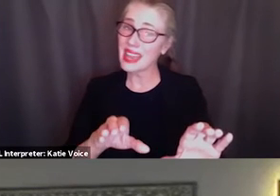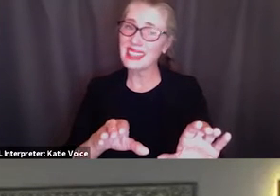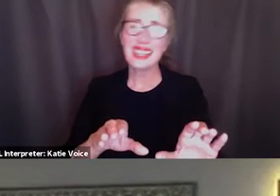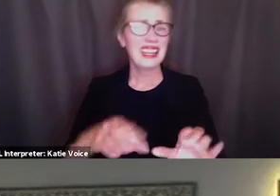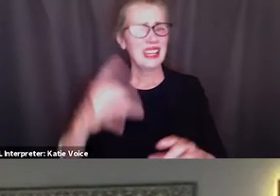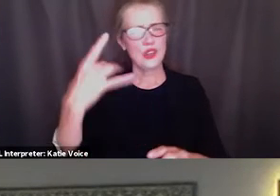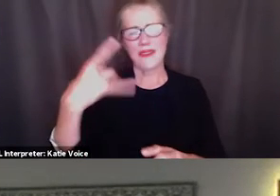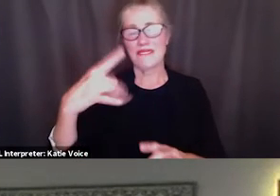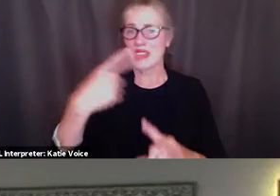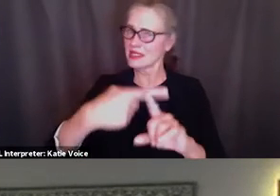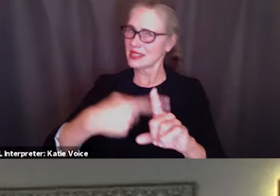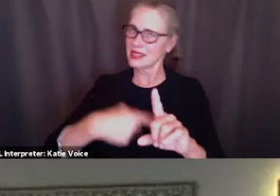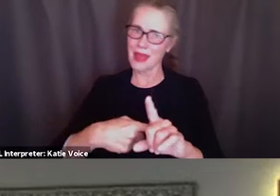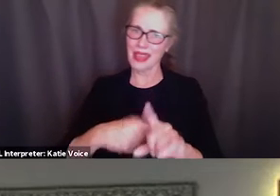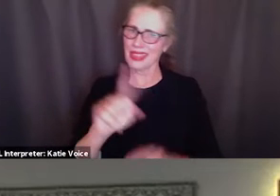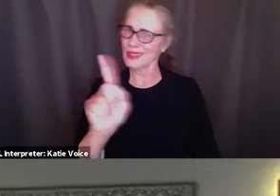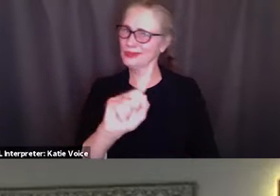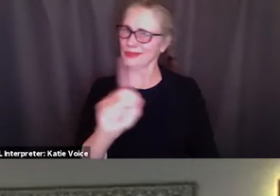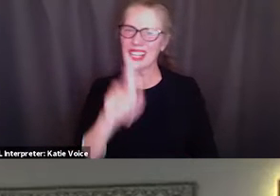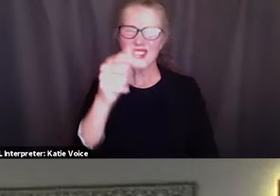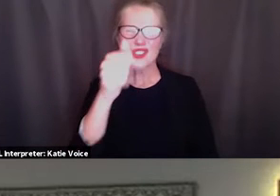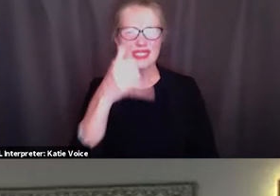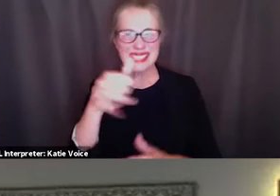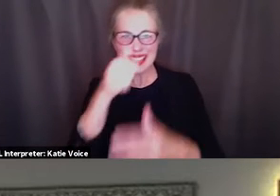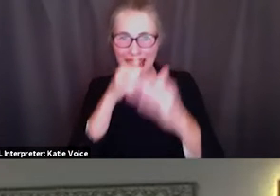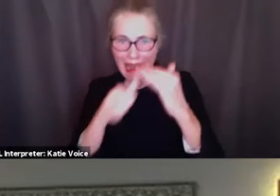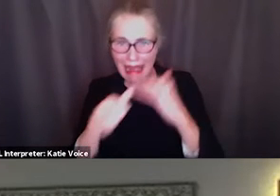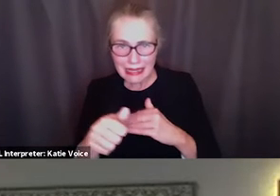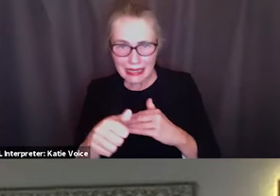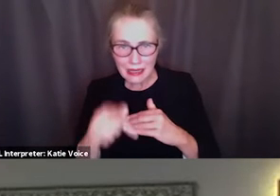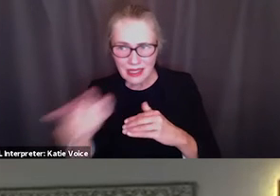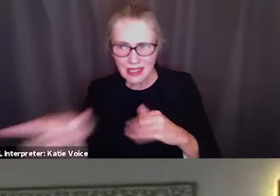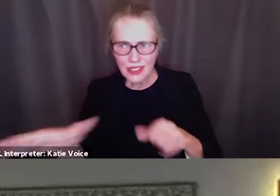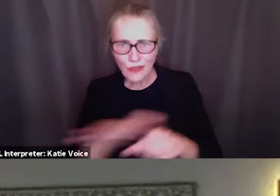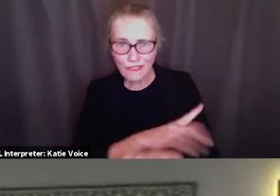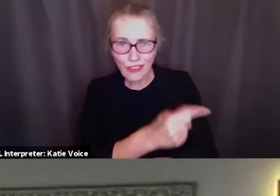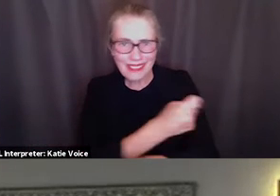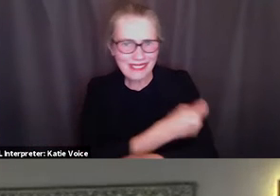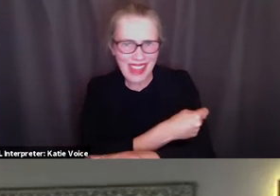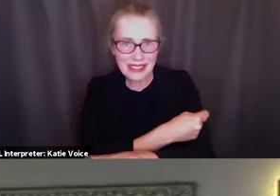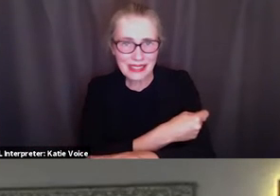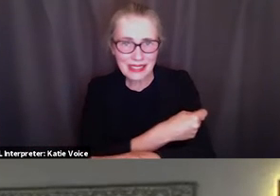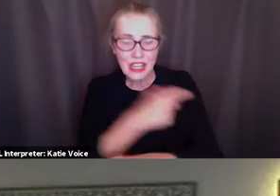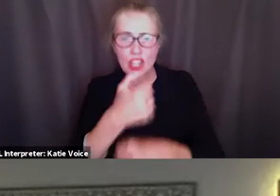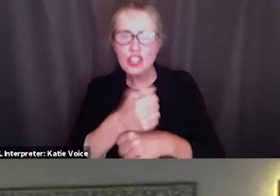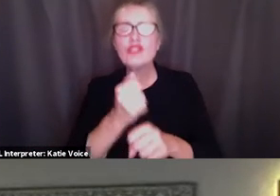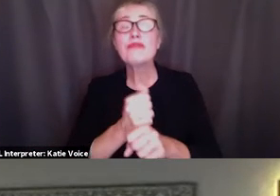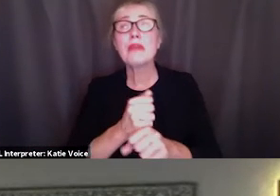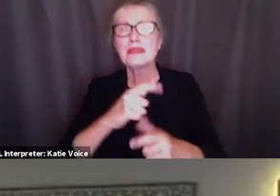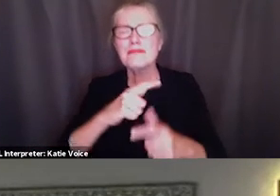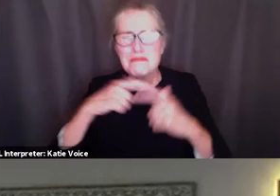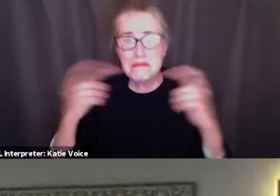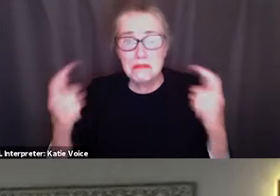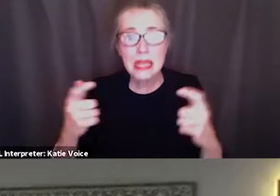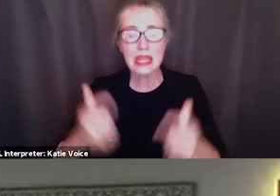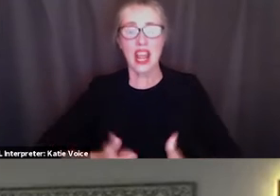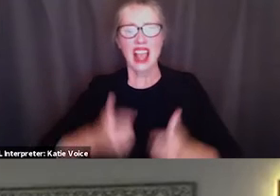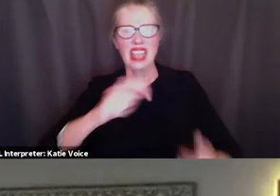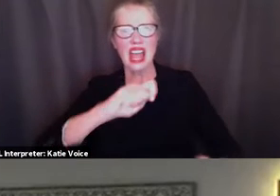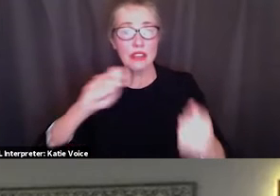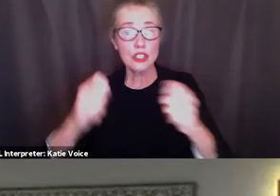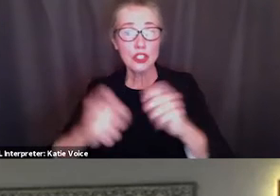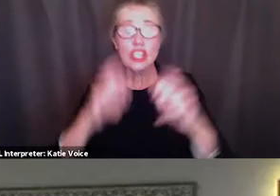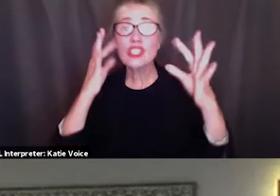y es lamentable que después de 18 meses ustedes están ahí escondiendo, ustedes que se están vacunando y